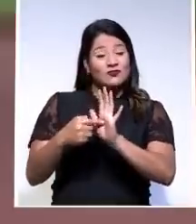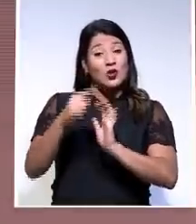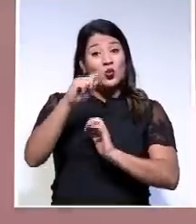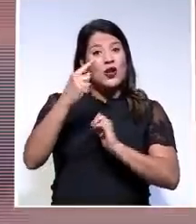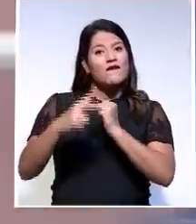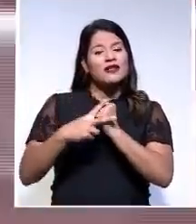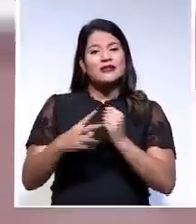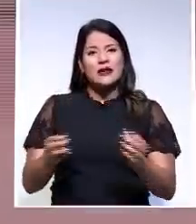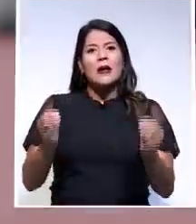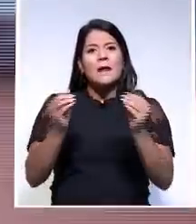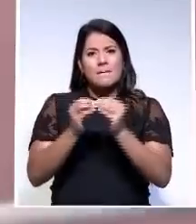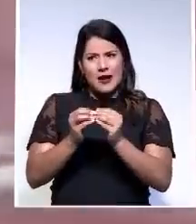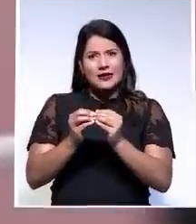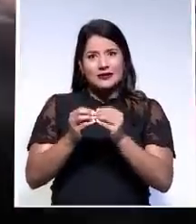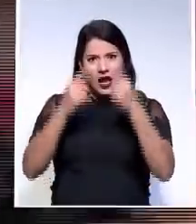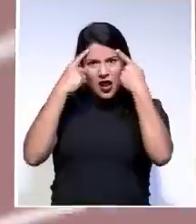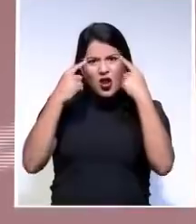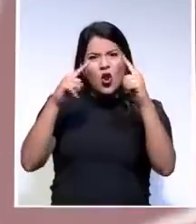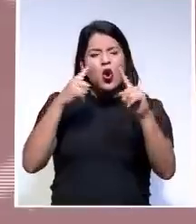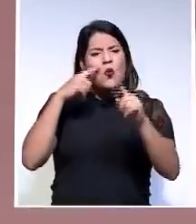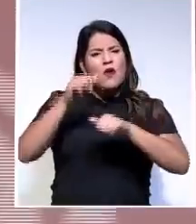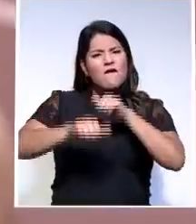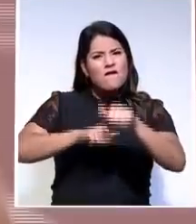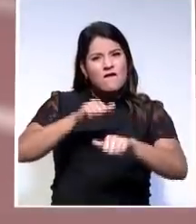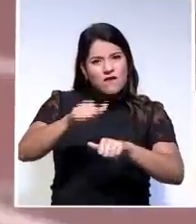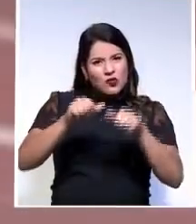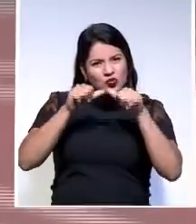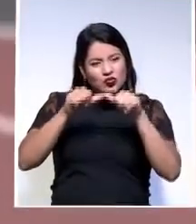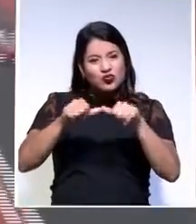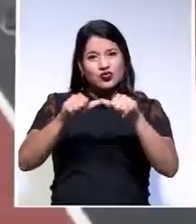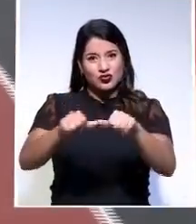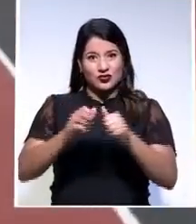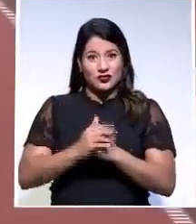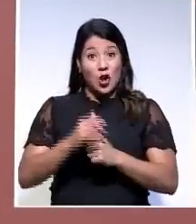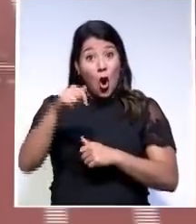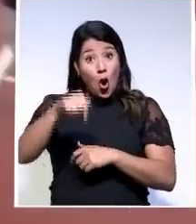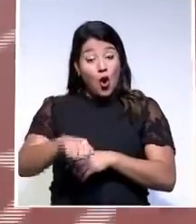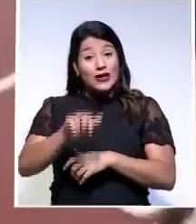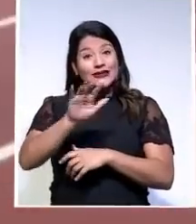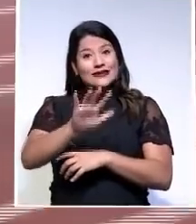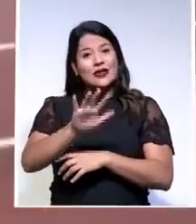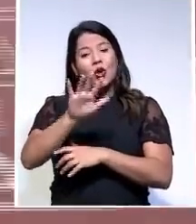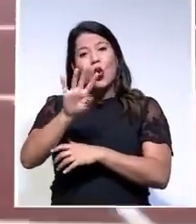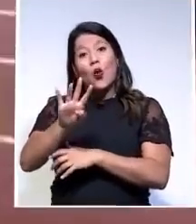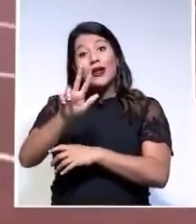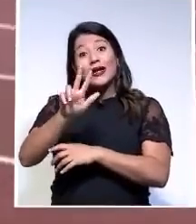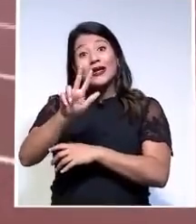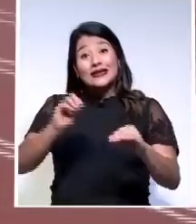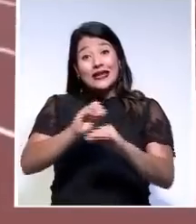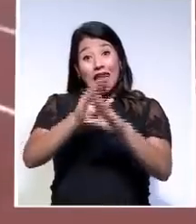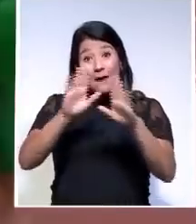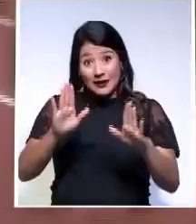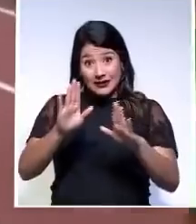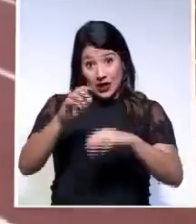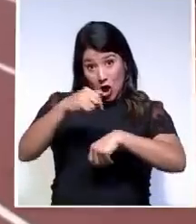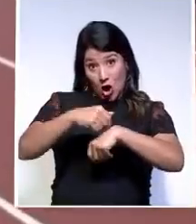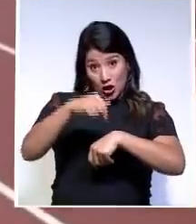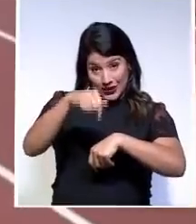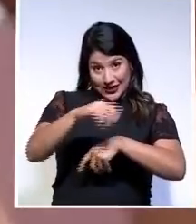el valor de la perseverancia y el esfuerzo. Hoy a las 5:43 de la mañana, hora de Costa